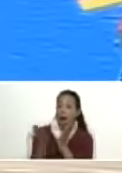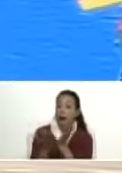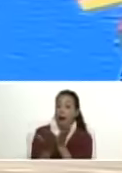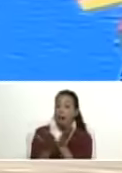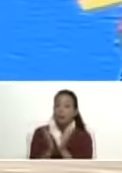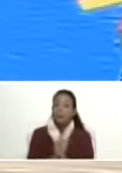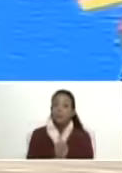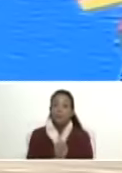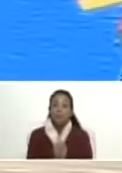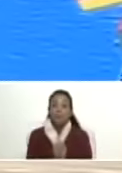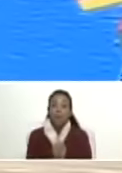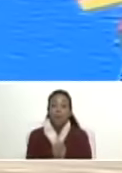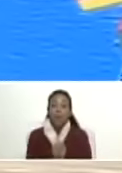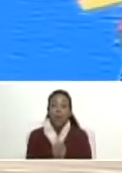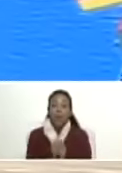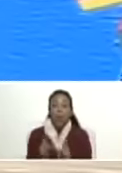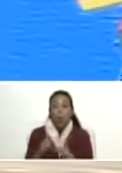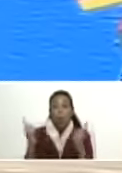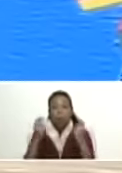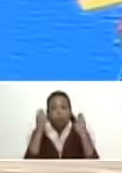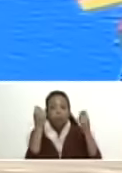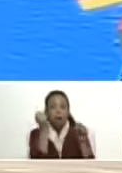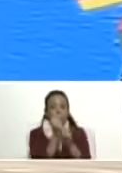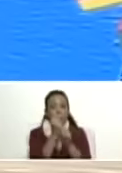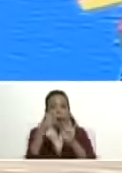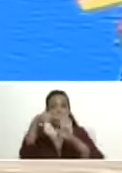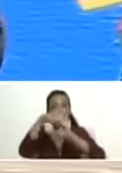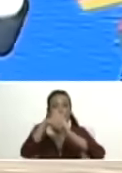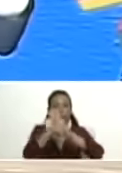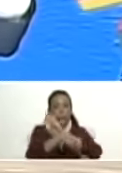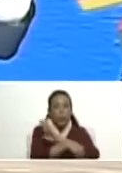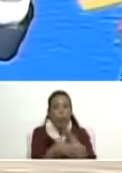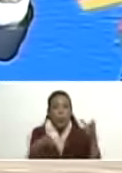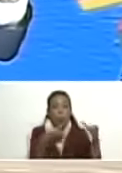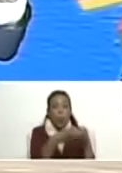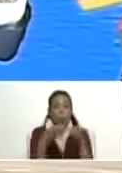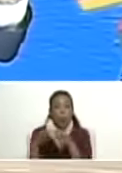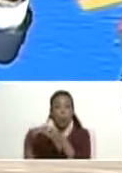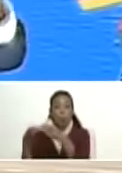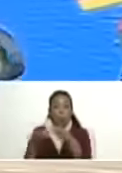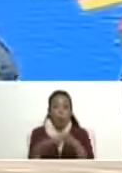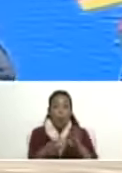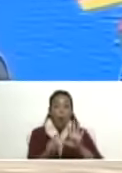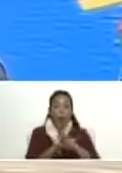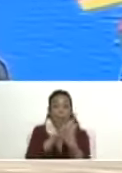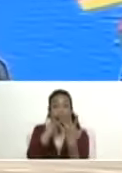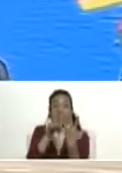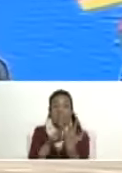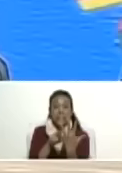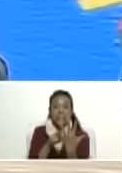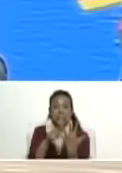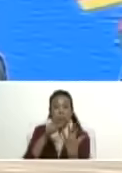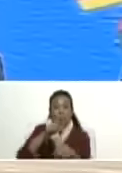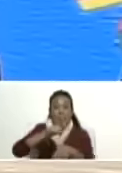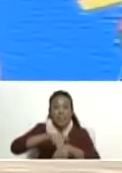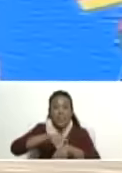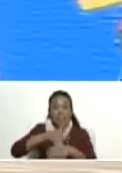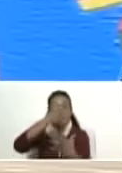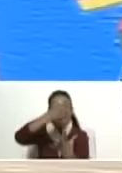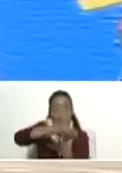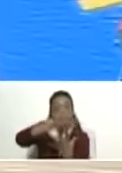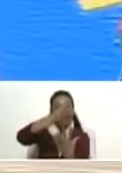abierta, para esta jornada de trabajo, nos dieron 5 momentos, que ya he